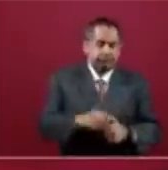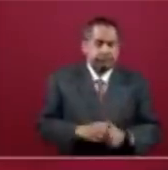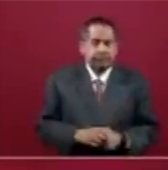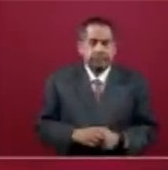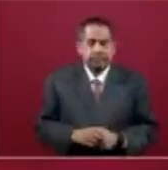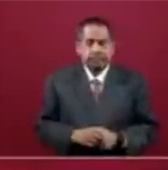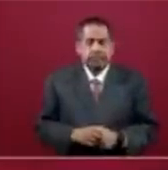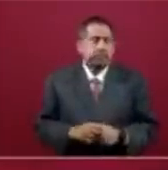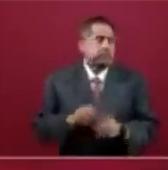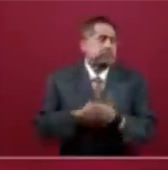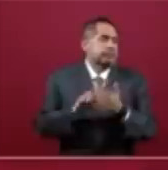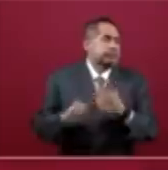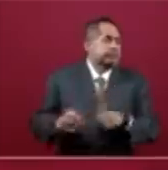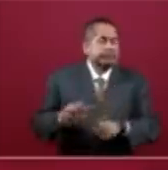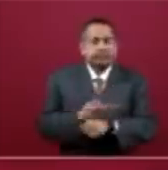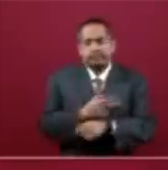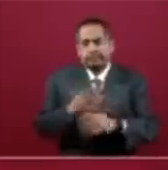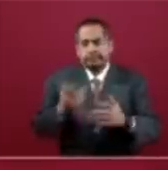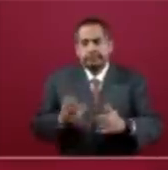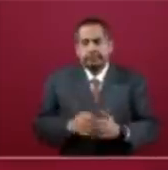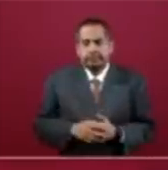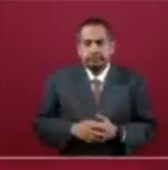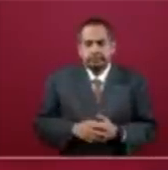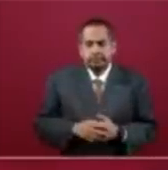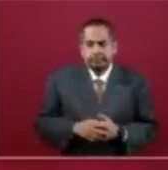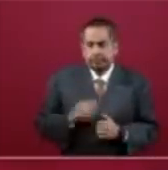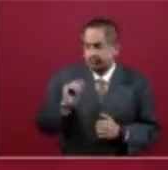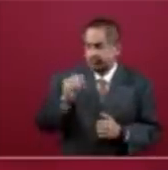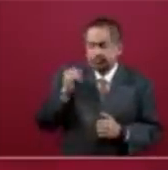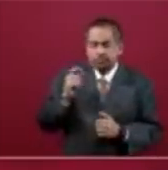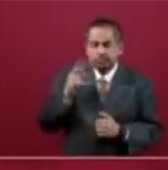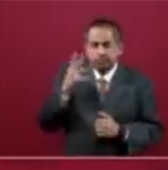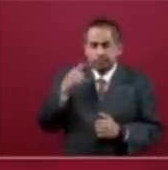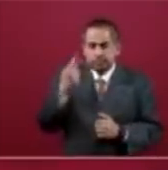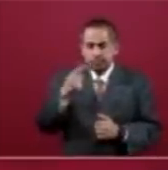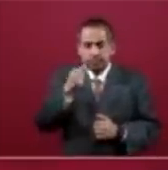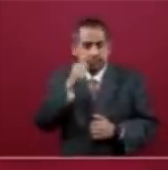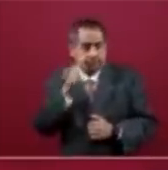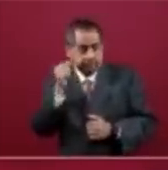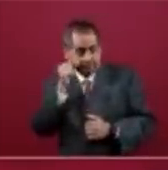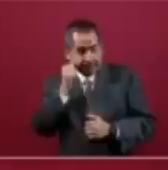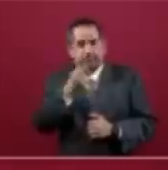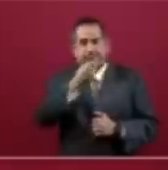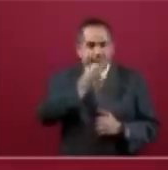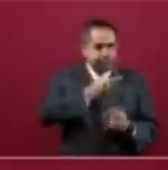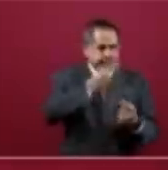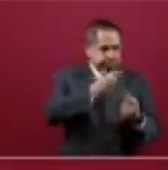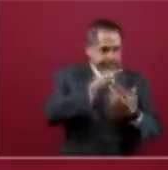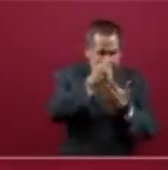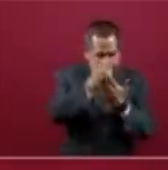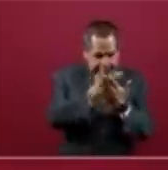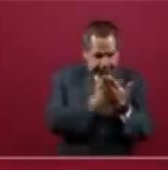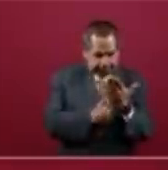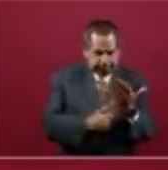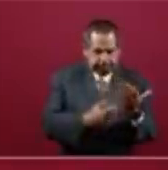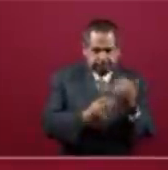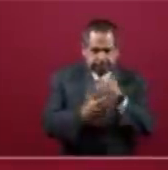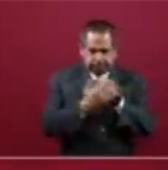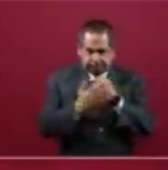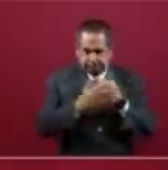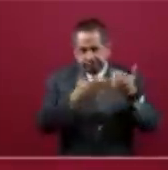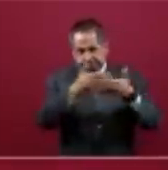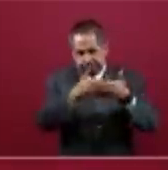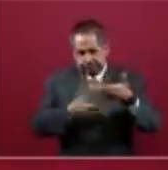lo que pasó en las últimas 24 horas, lo que pasó ayer lo revisamos